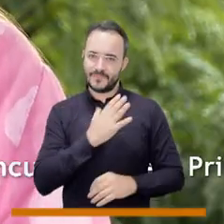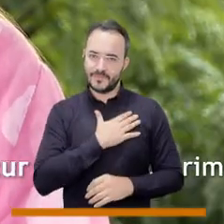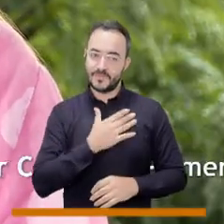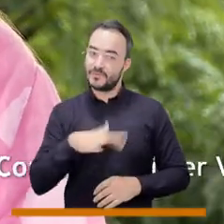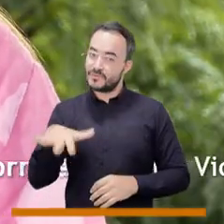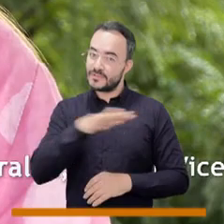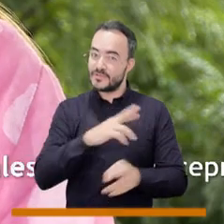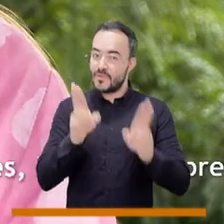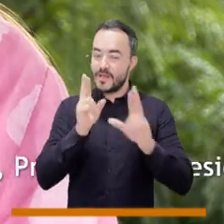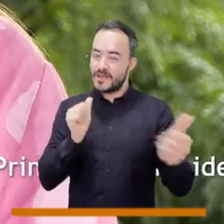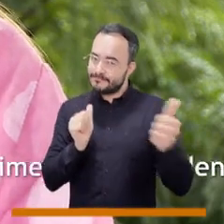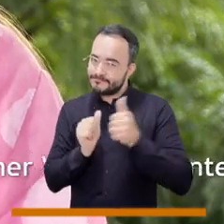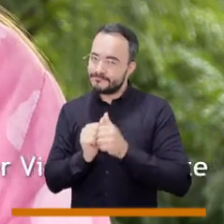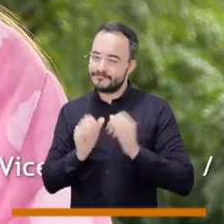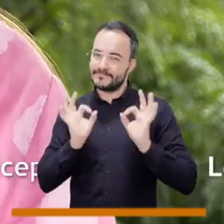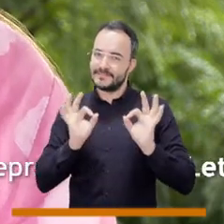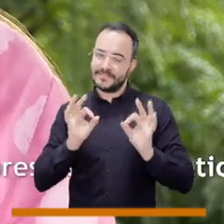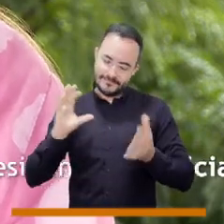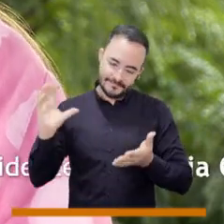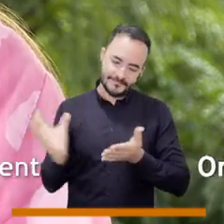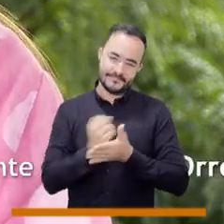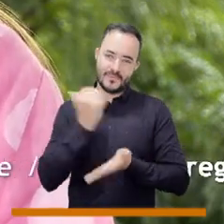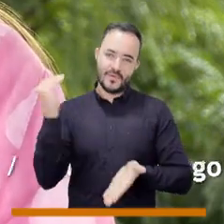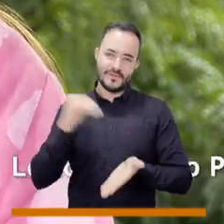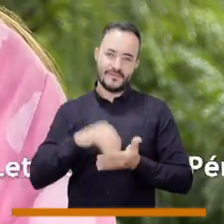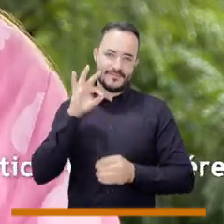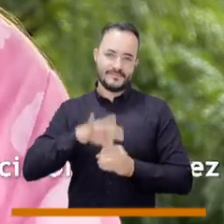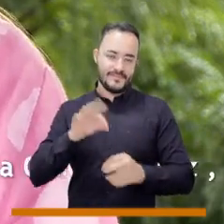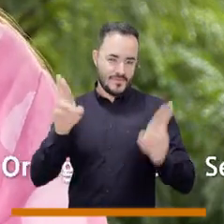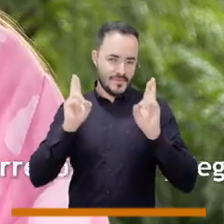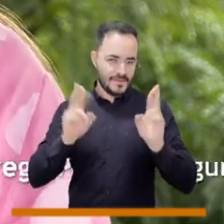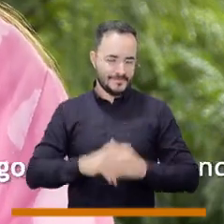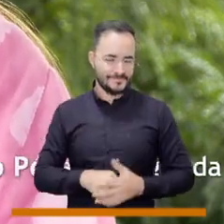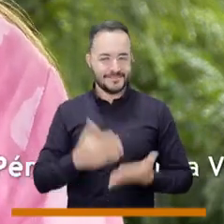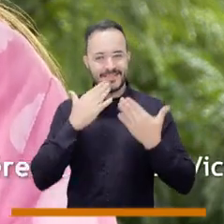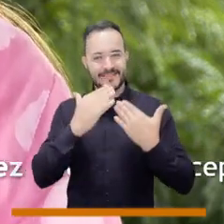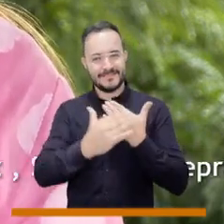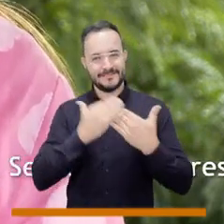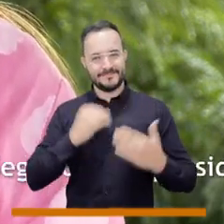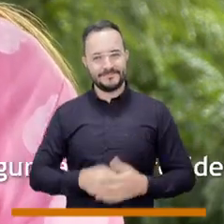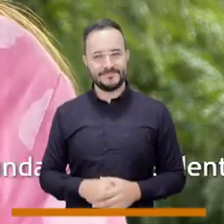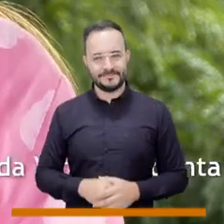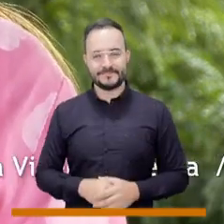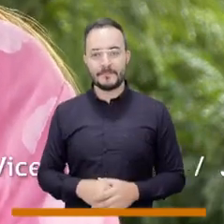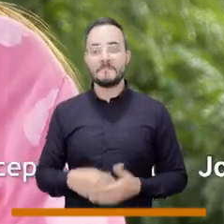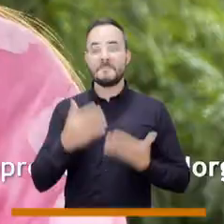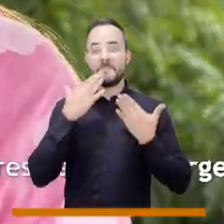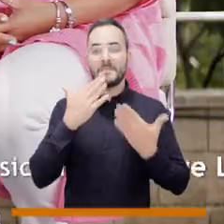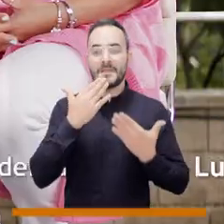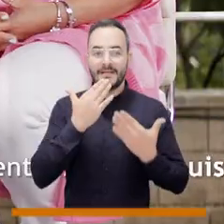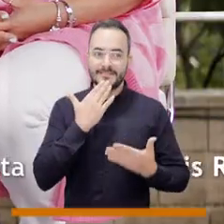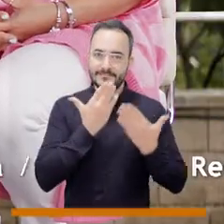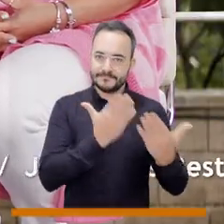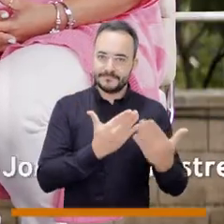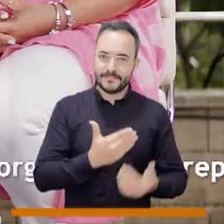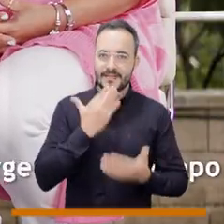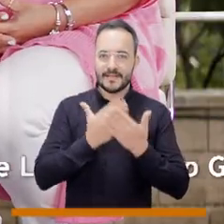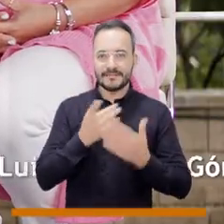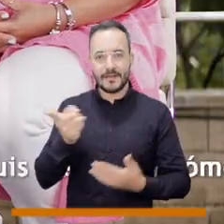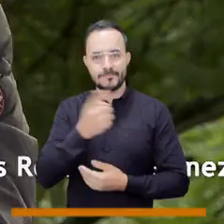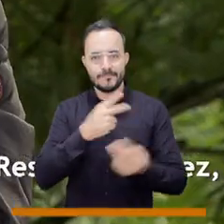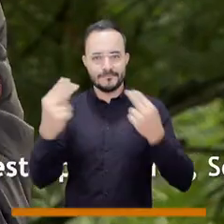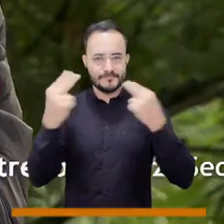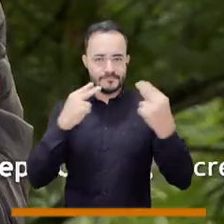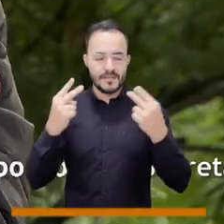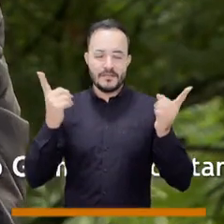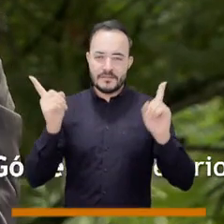esta oportunidad. Les pedimos nos acompañen, esperamos salir reelegidos nuevamente. Muchas gracias por esta invitación. Muchas gracias, Kate,